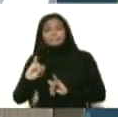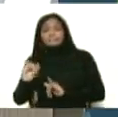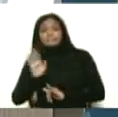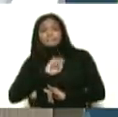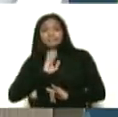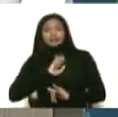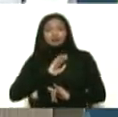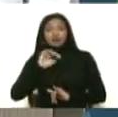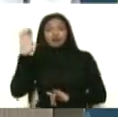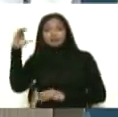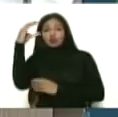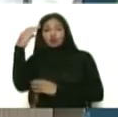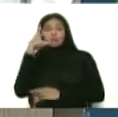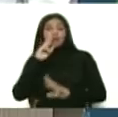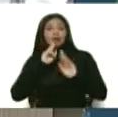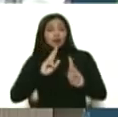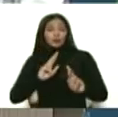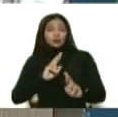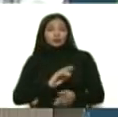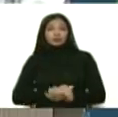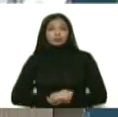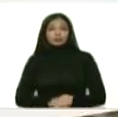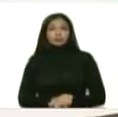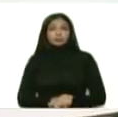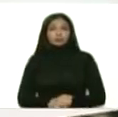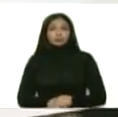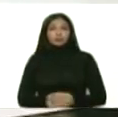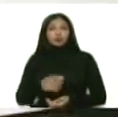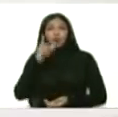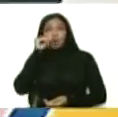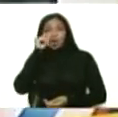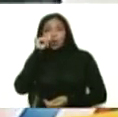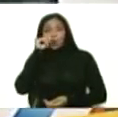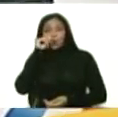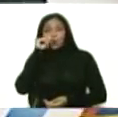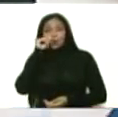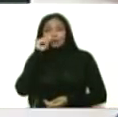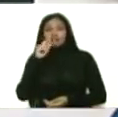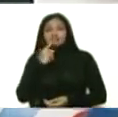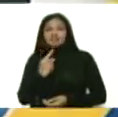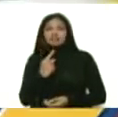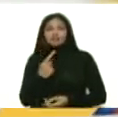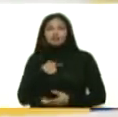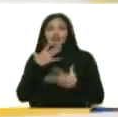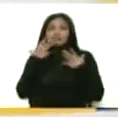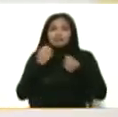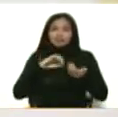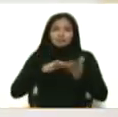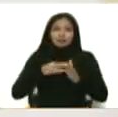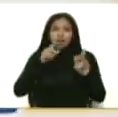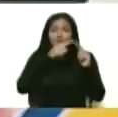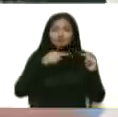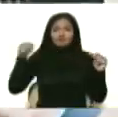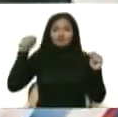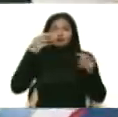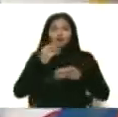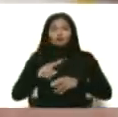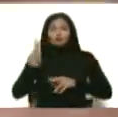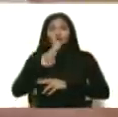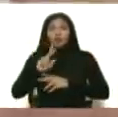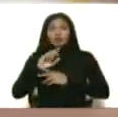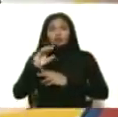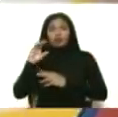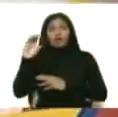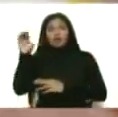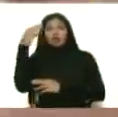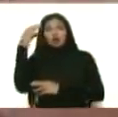revista Semana, quienes le contesten. Un señor, Félix de Bedouard, le dice: yo no entiendo muy bien cuál es la curva que se está planeando en Colombia, y muestra la